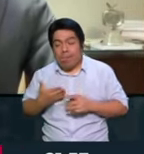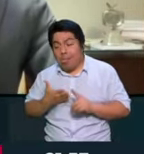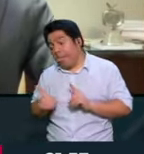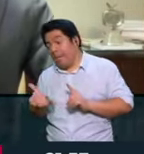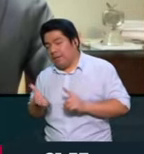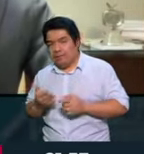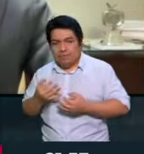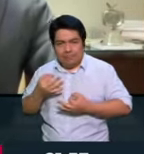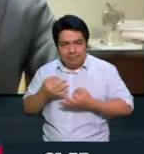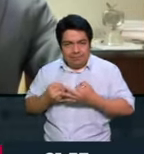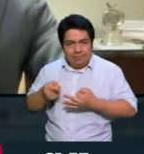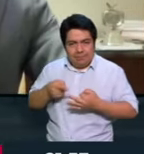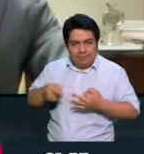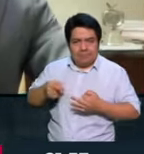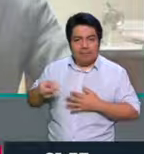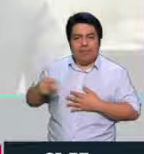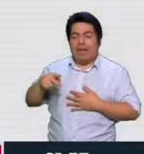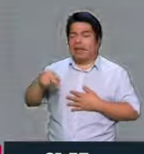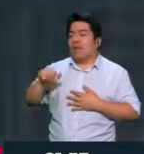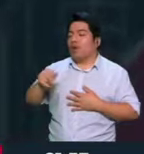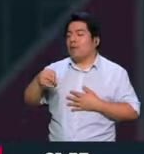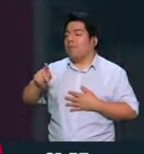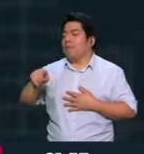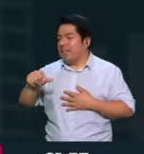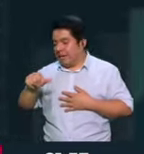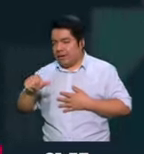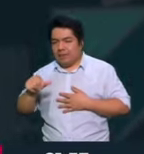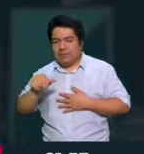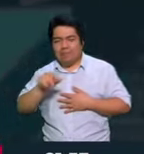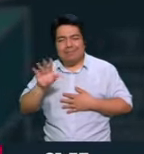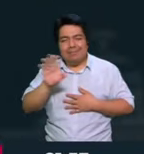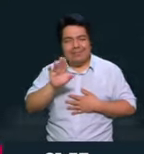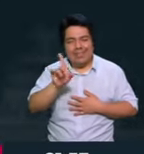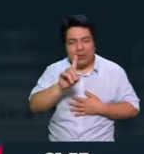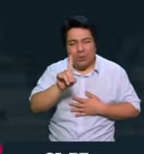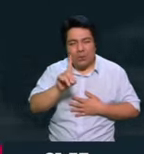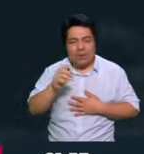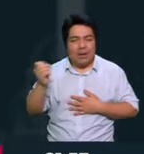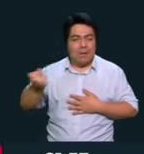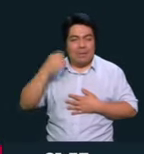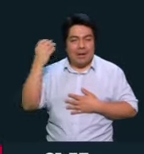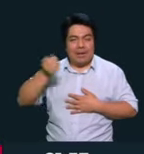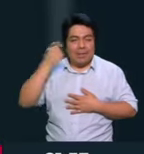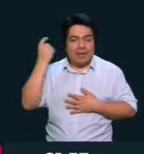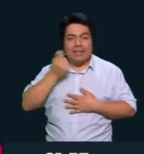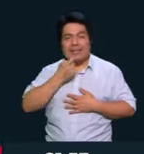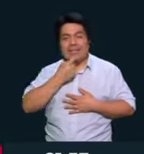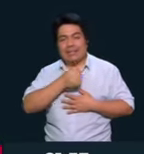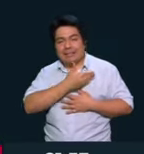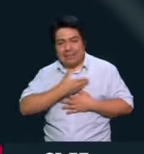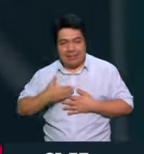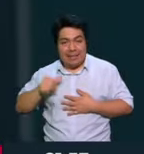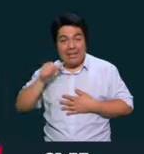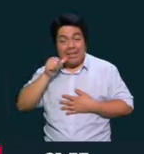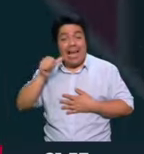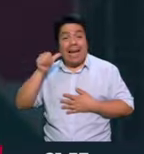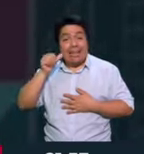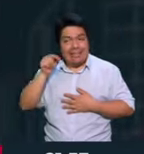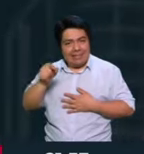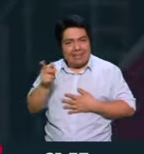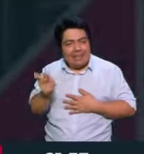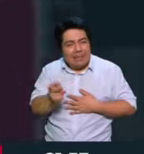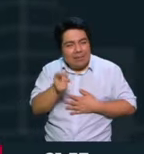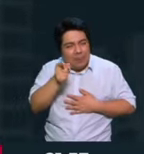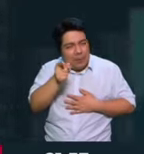juicio político a la ministra Norma Piña. Justamente en la conferencia matutina presidencial de ayer le preguntaron al